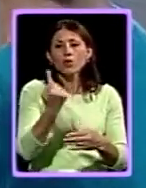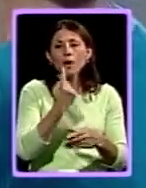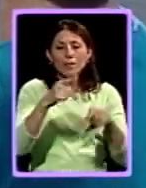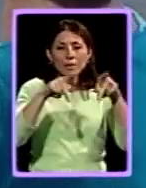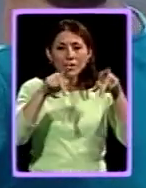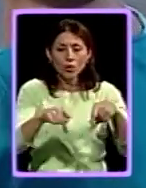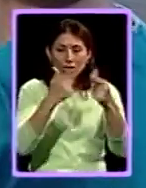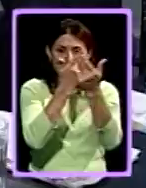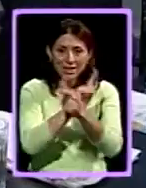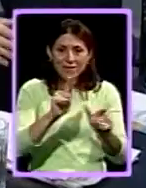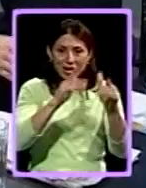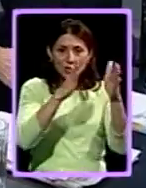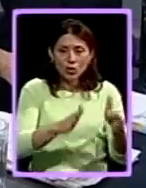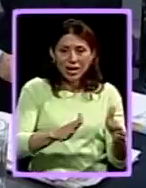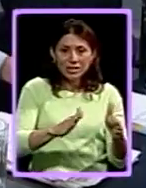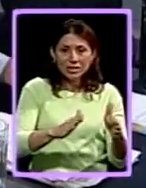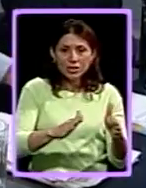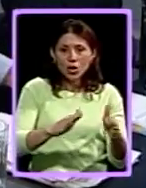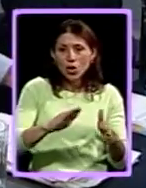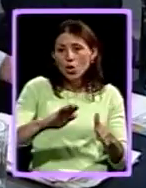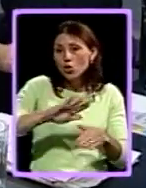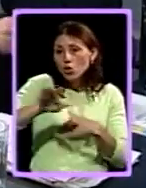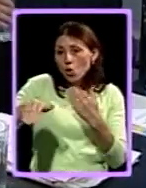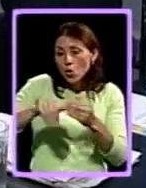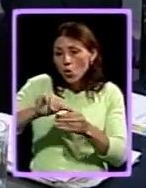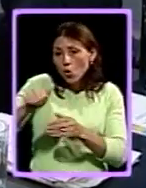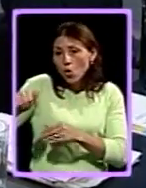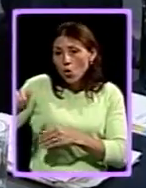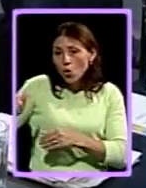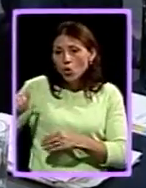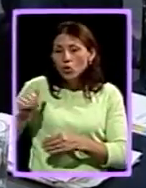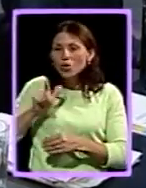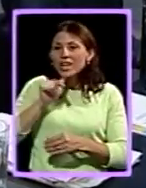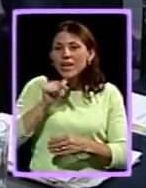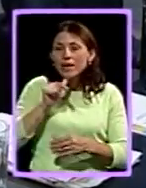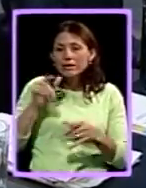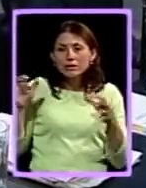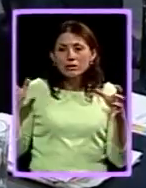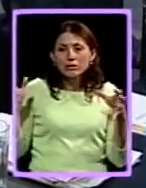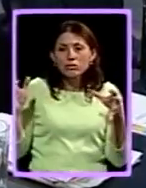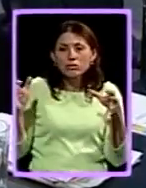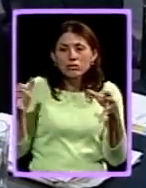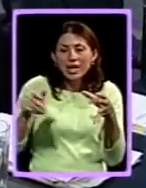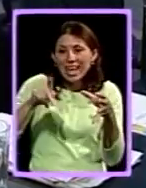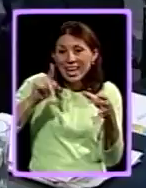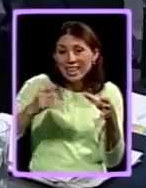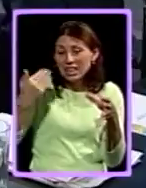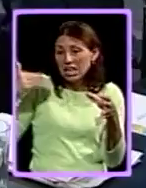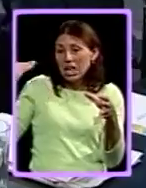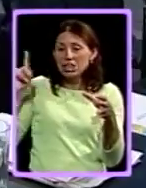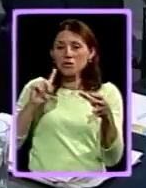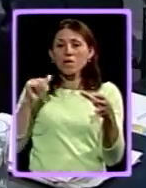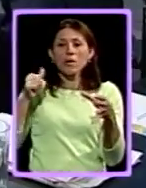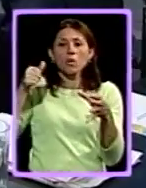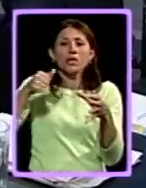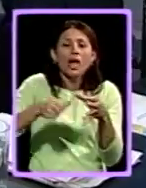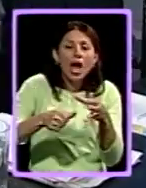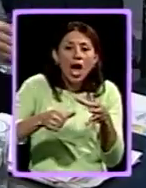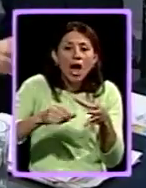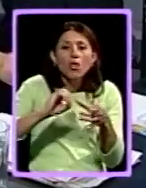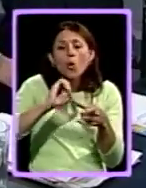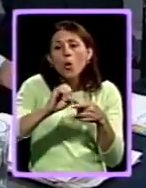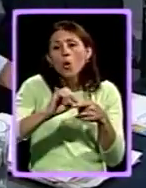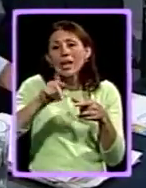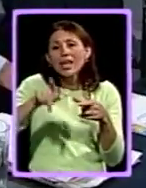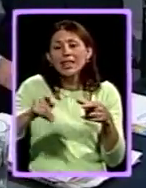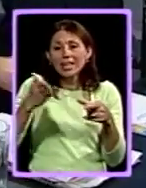liberacionistas. El resto era una colección de gente que venía de otros partidos, gente que en el pasado no había votado y que ahora pues sí estaba